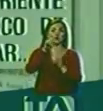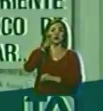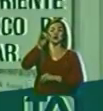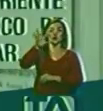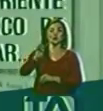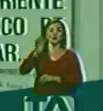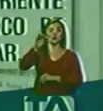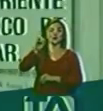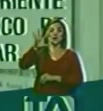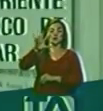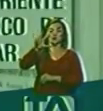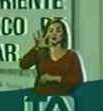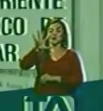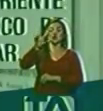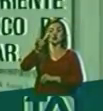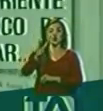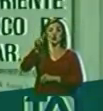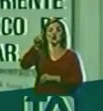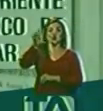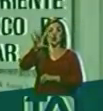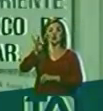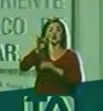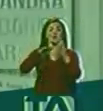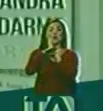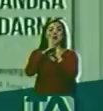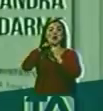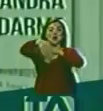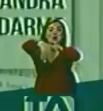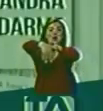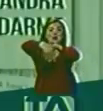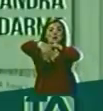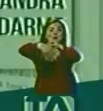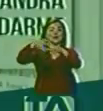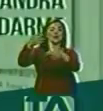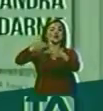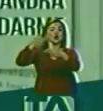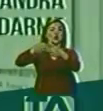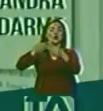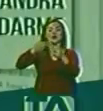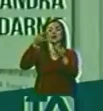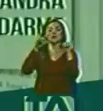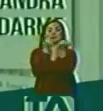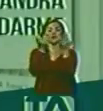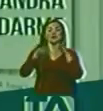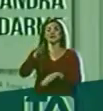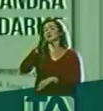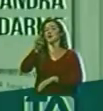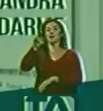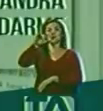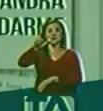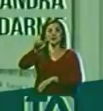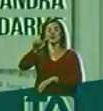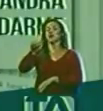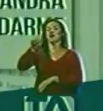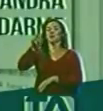53 52 18 del banco de machala que tenía como titular a la ex asambleísta maria alejandra vicuña esta contribución